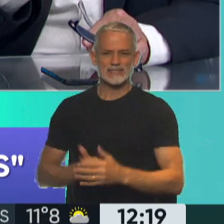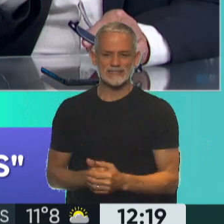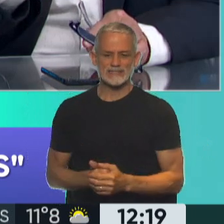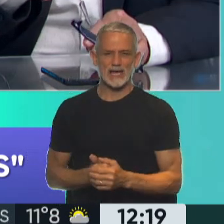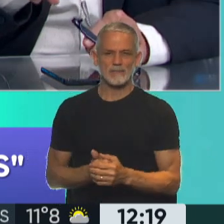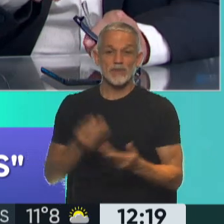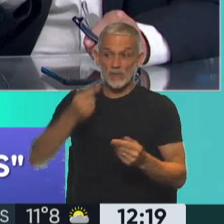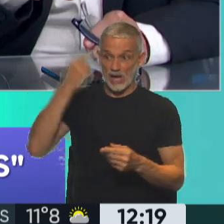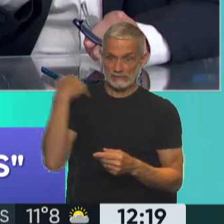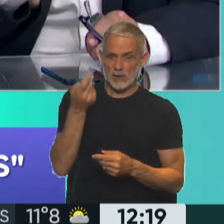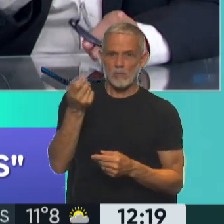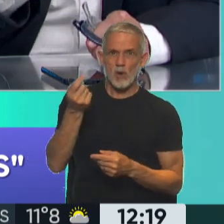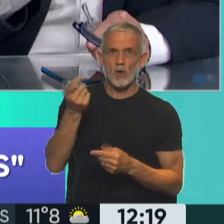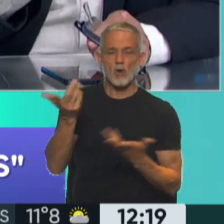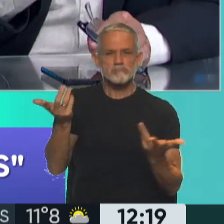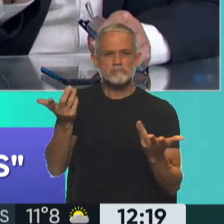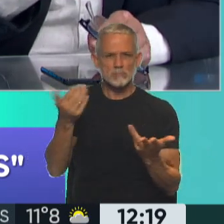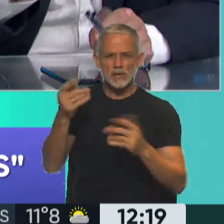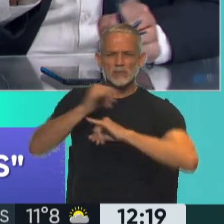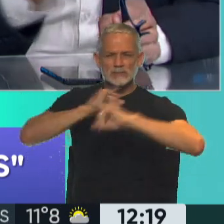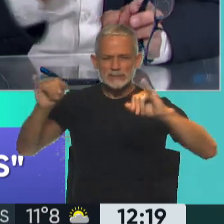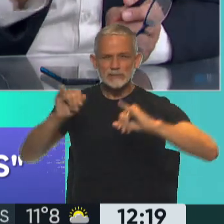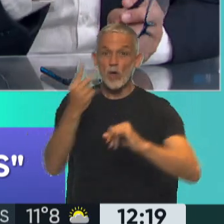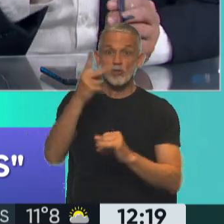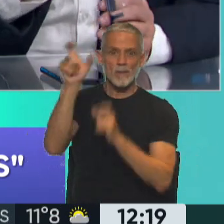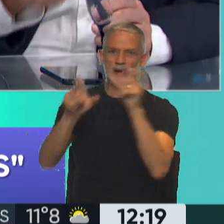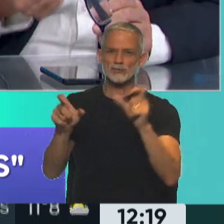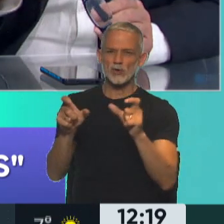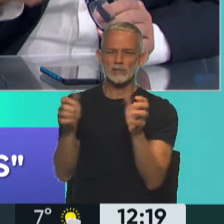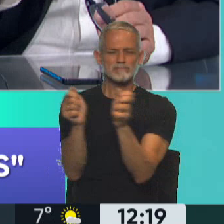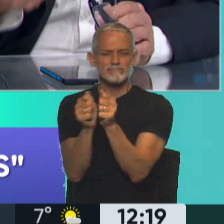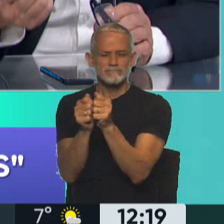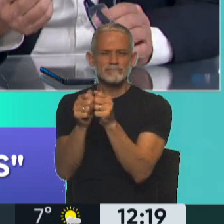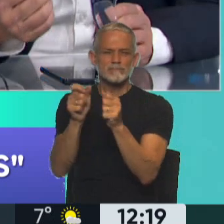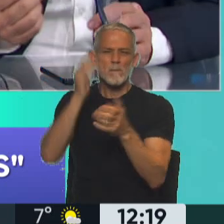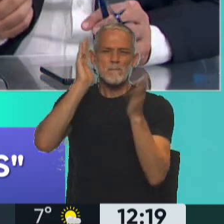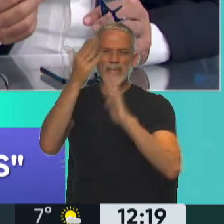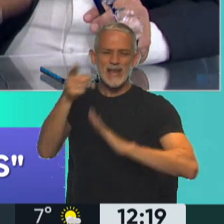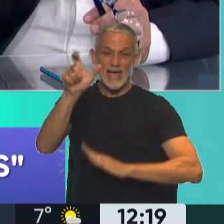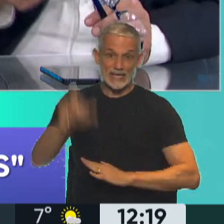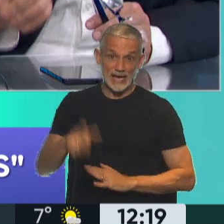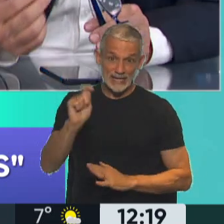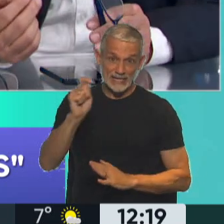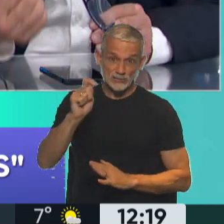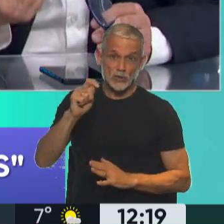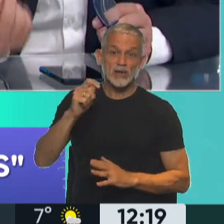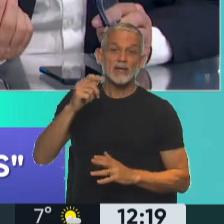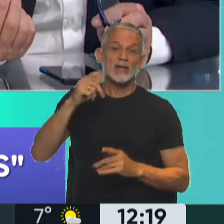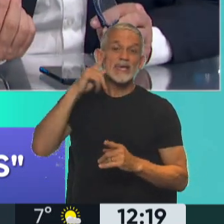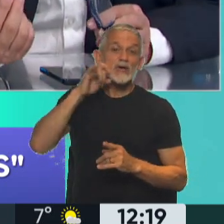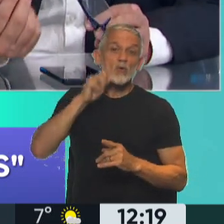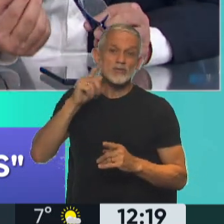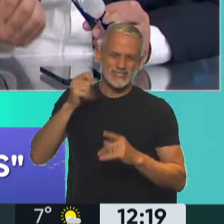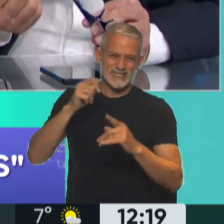que en las últimas horas ha trascendido, que las dos personas más cercanas a Milei, por lo menos en la campaña, que son Carlos Kikuchi y su